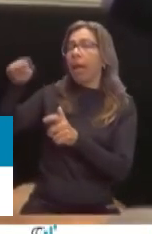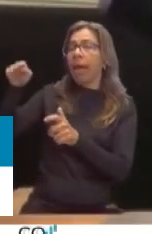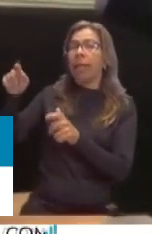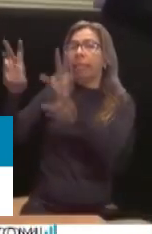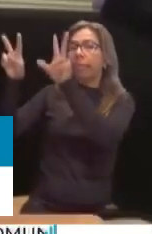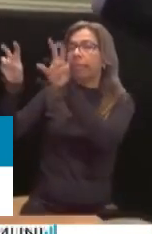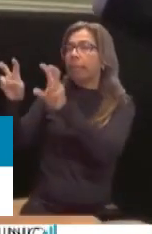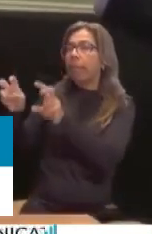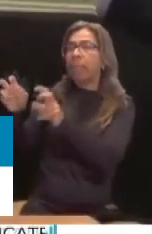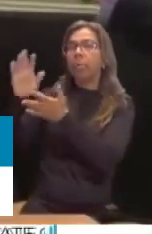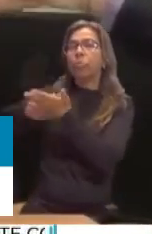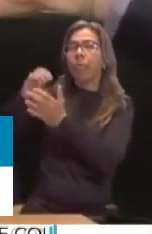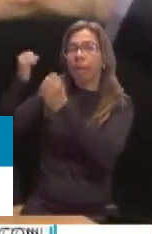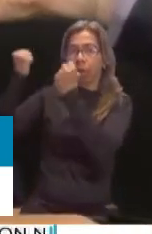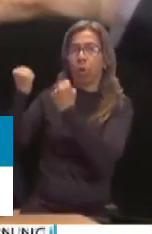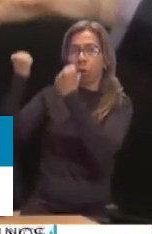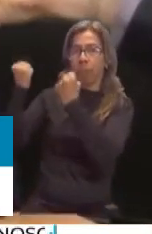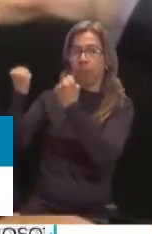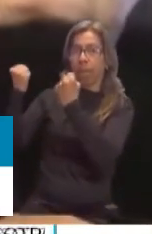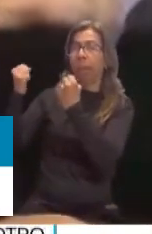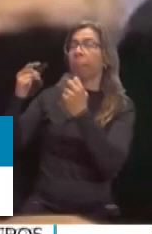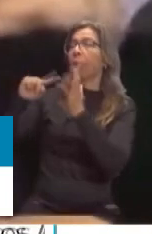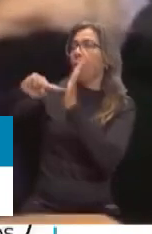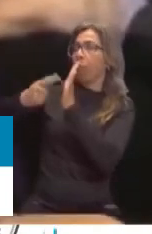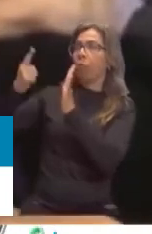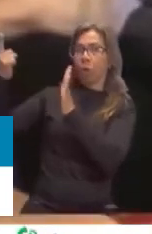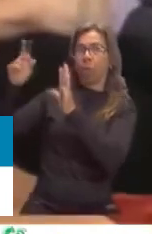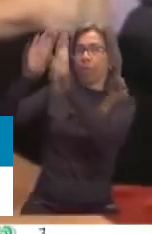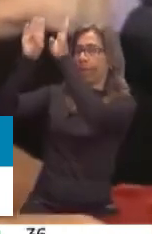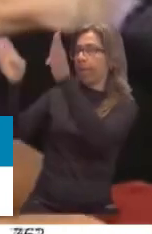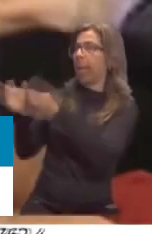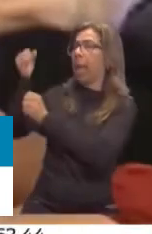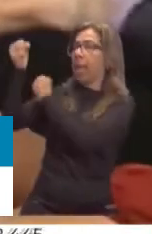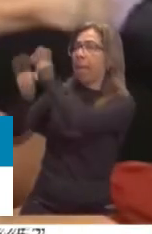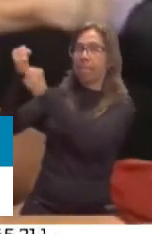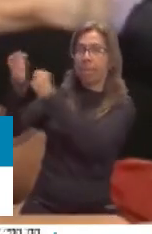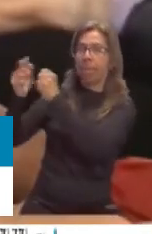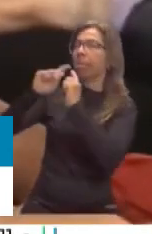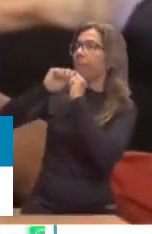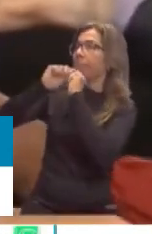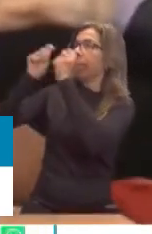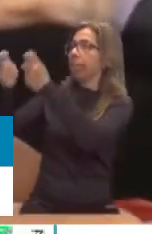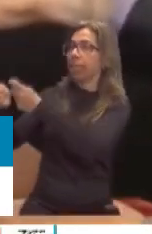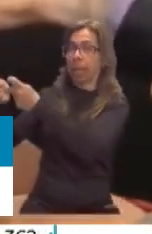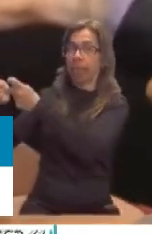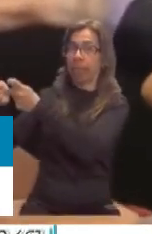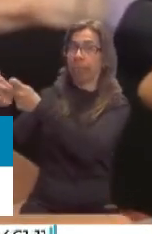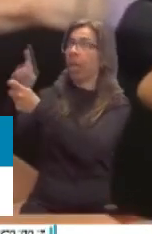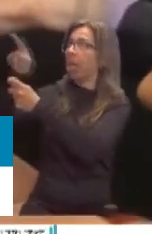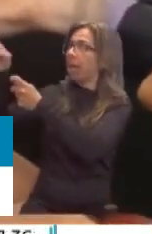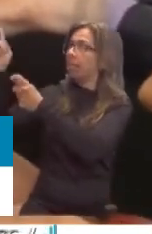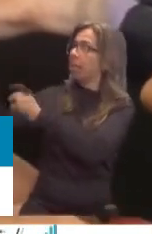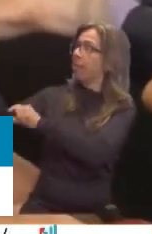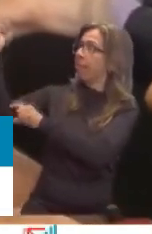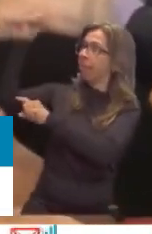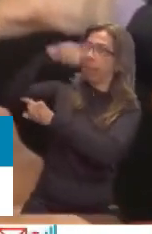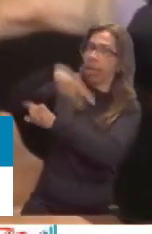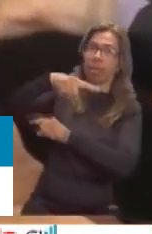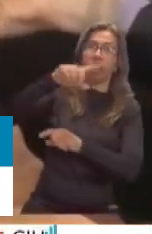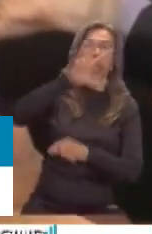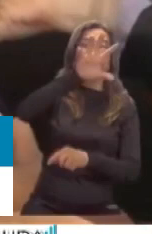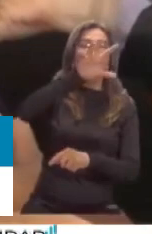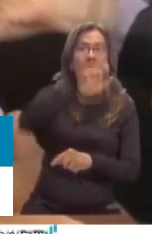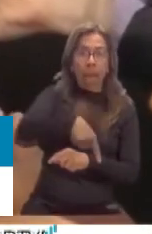a visitar una empresa que se va a radicar en la provincia del Chaco, Cayí, que es,